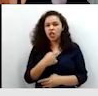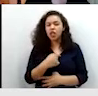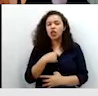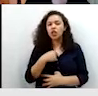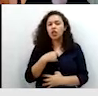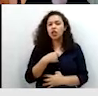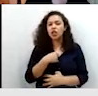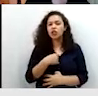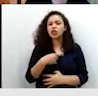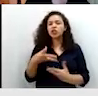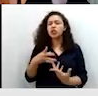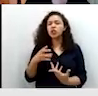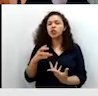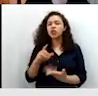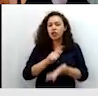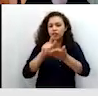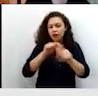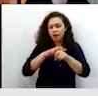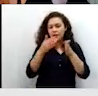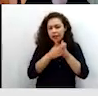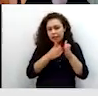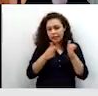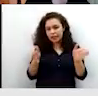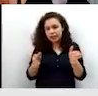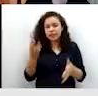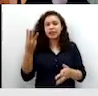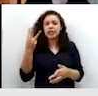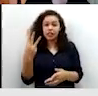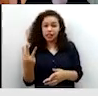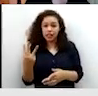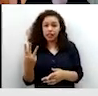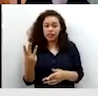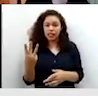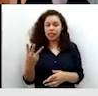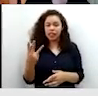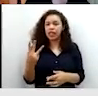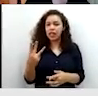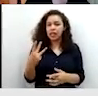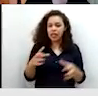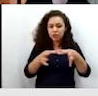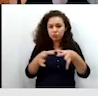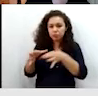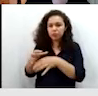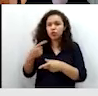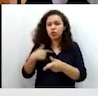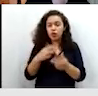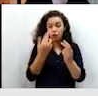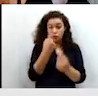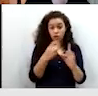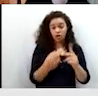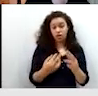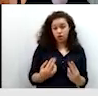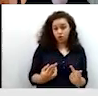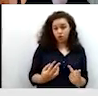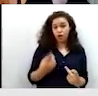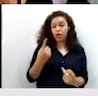más sostenida, a lo mejor si le tengo que agregar 3 tabletas, pues pulverizo una o 2 y una la dejo